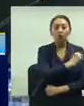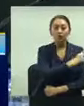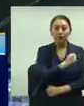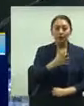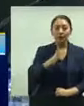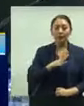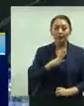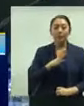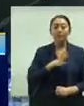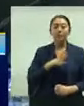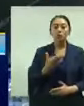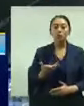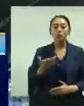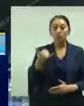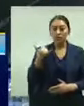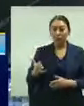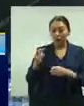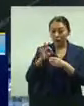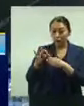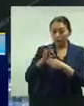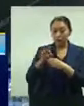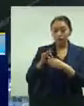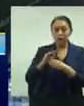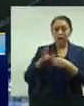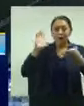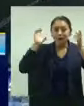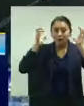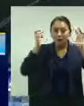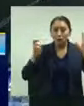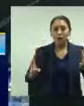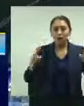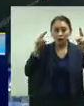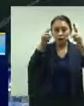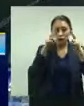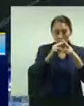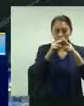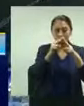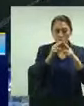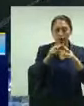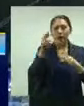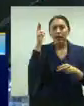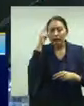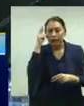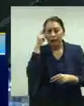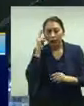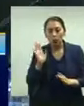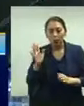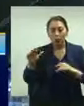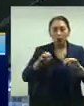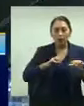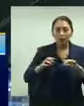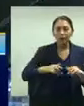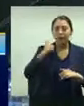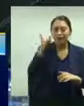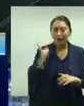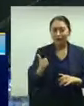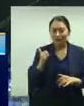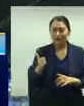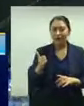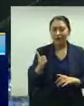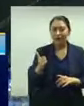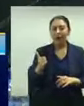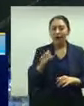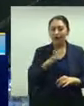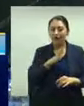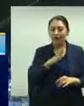Tenemos en funcionamiento o ya en acción Chiquimula y Sololá. ¿Verdad? Recuerdo que en una actividad que tuvimos con ustedes, pues